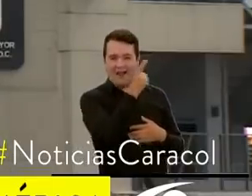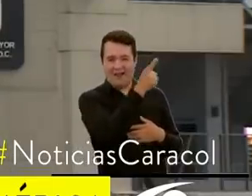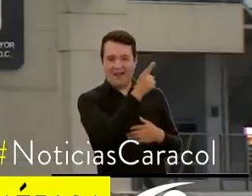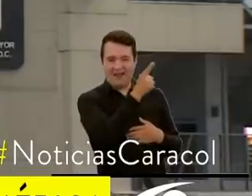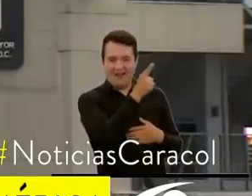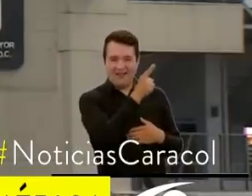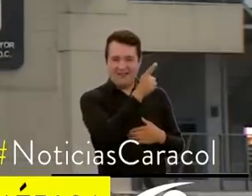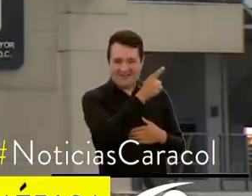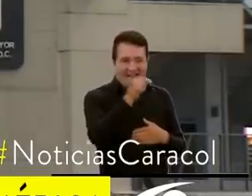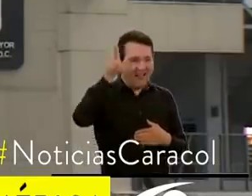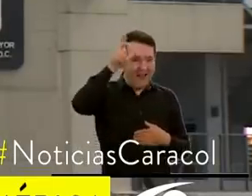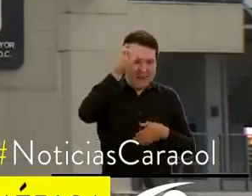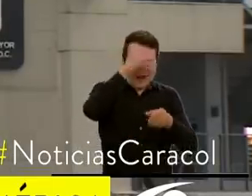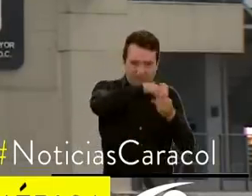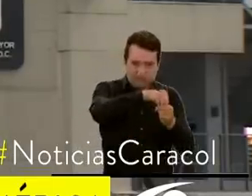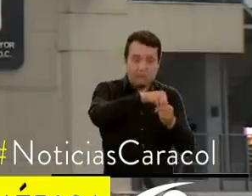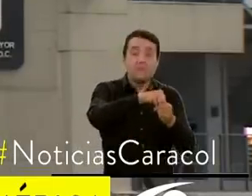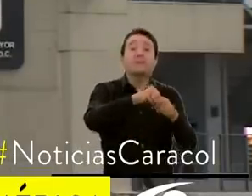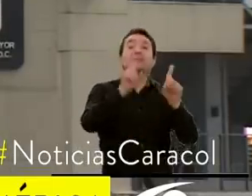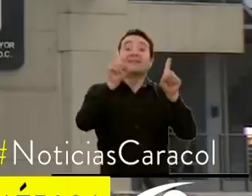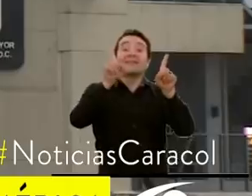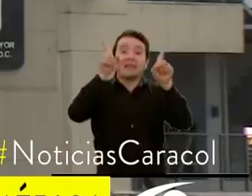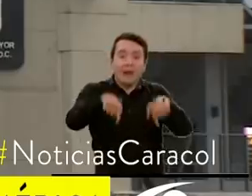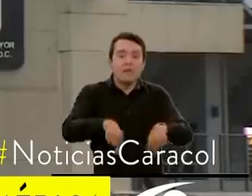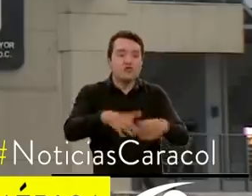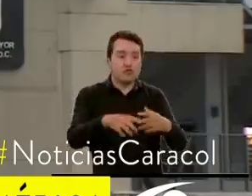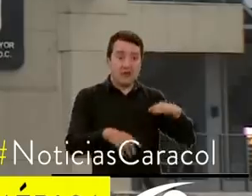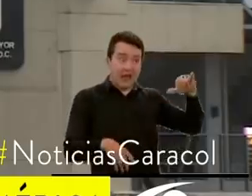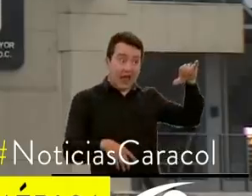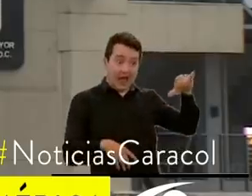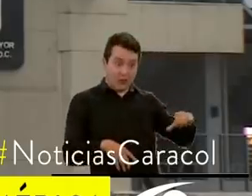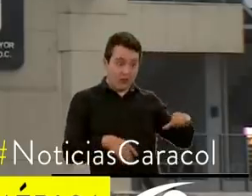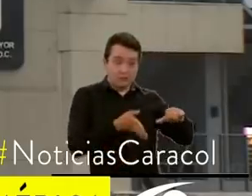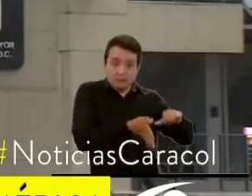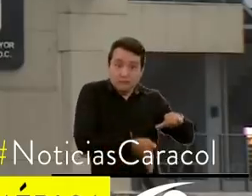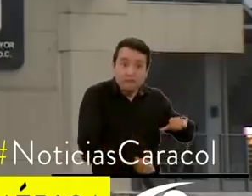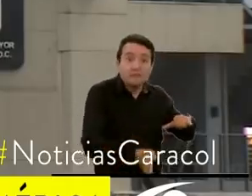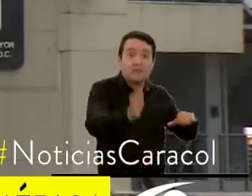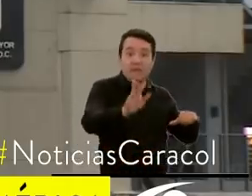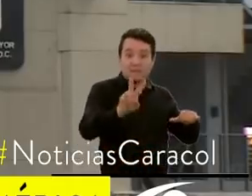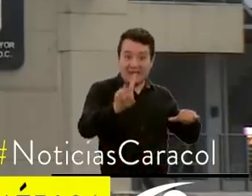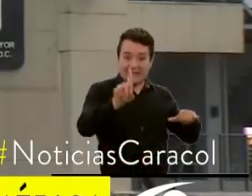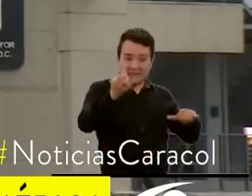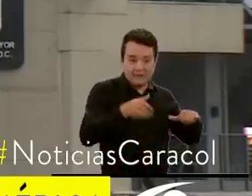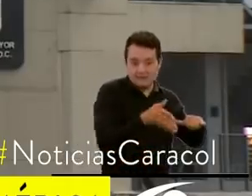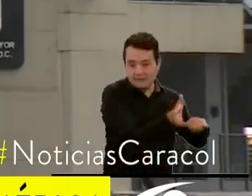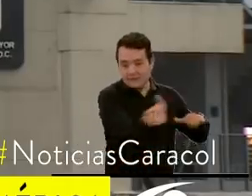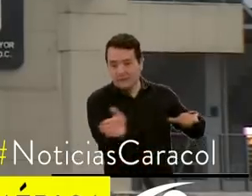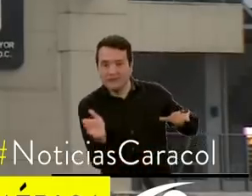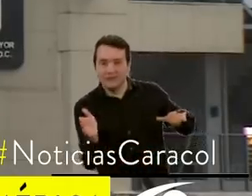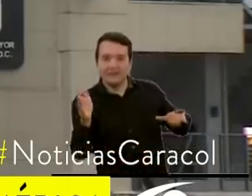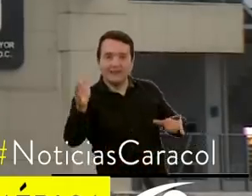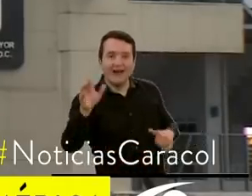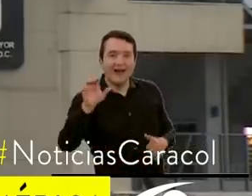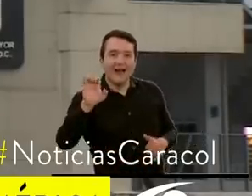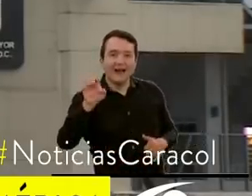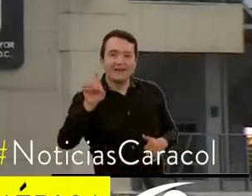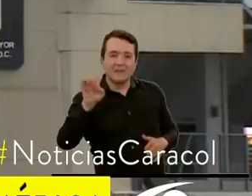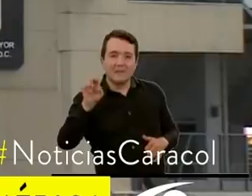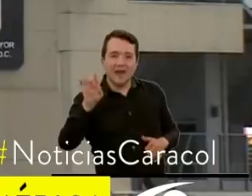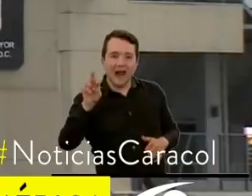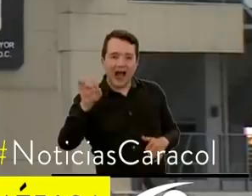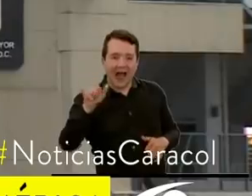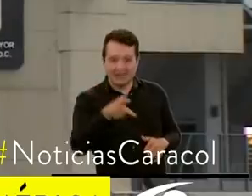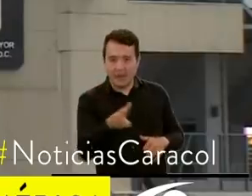el recorrido desde el aeropuerto por la calle 26 y también la avenida Esperanza. Se extendió esta celebración más o menos hasta la